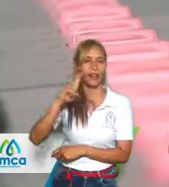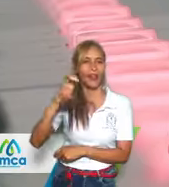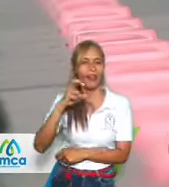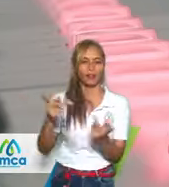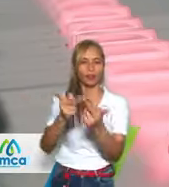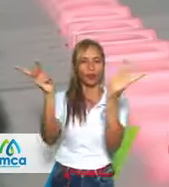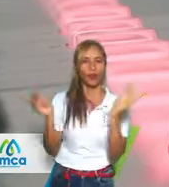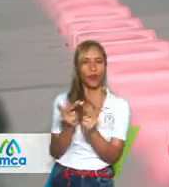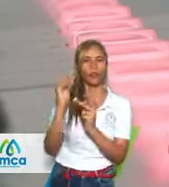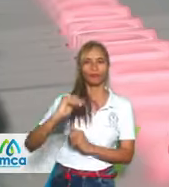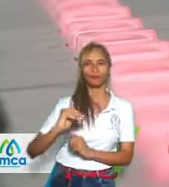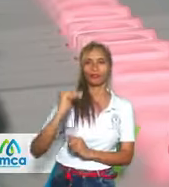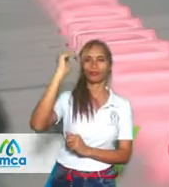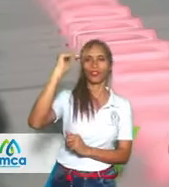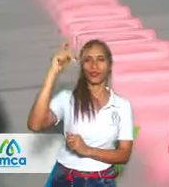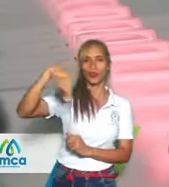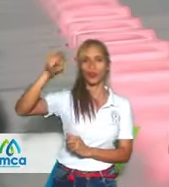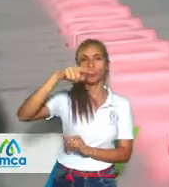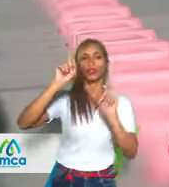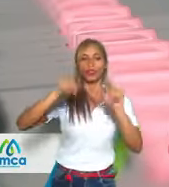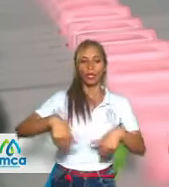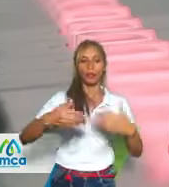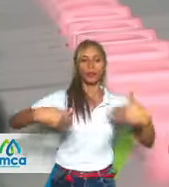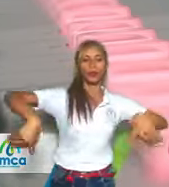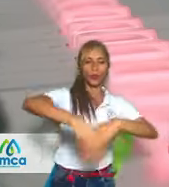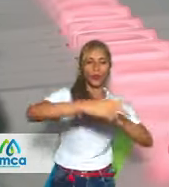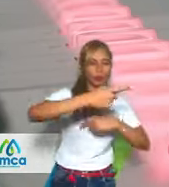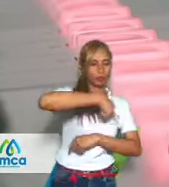y también el espacio público alrededor de la galería.